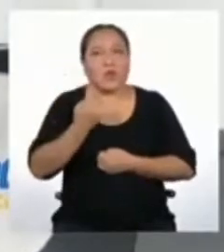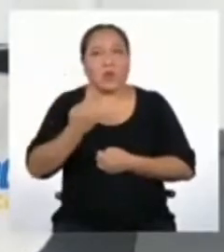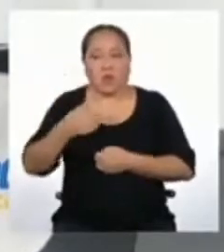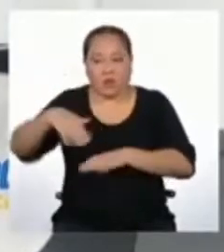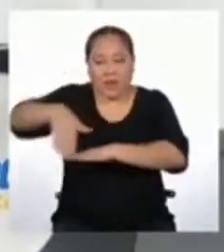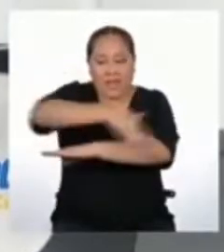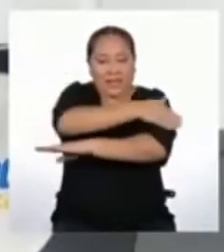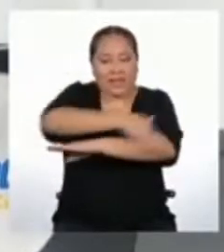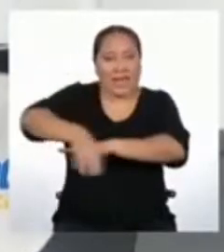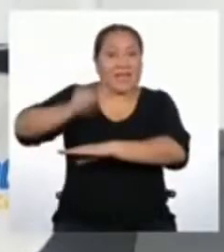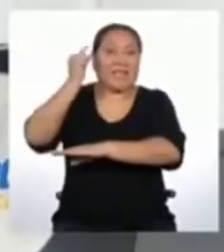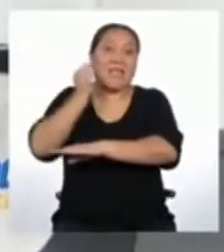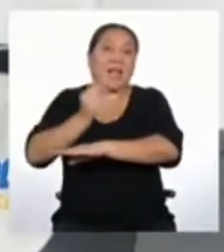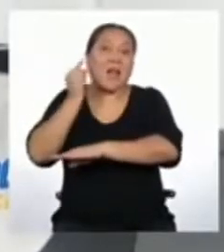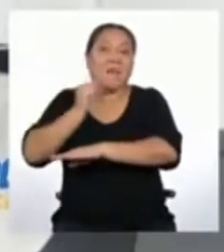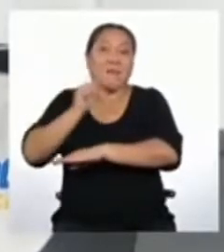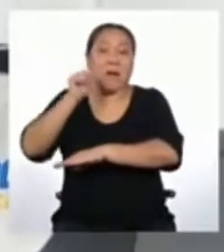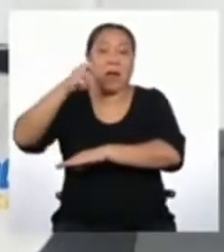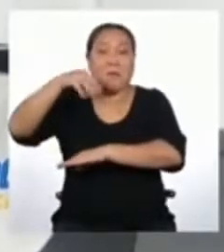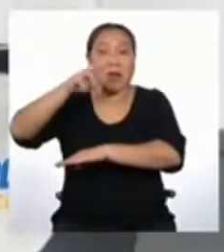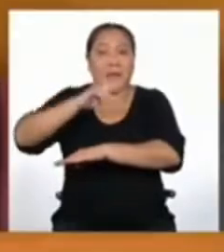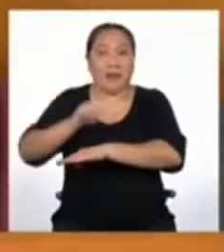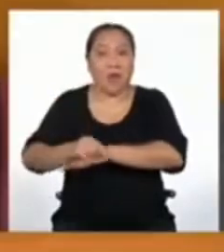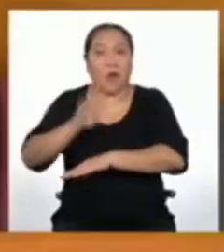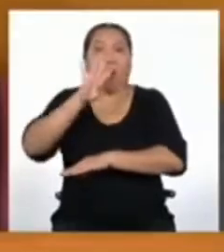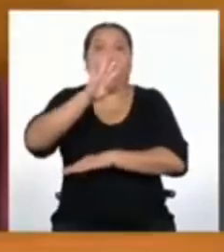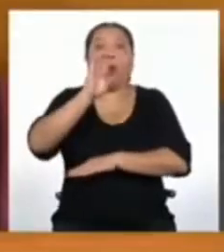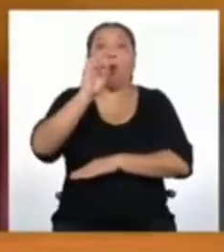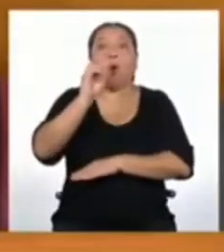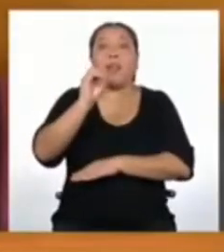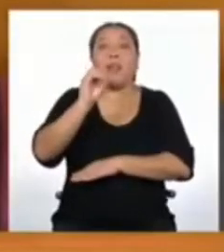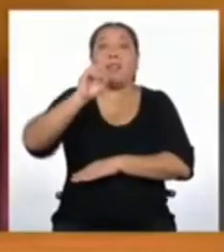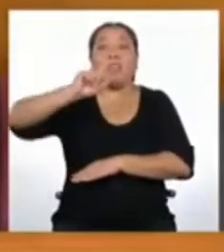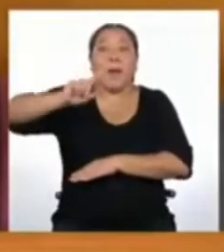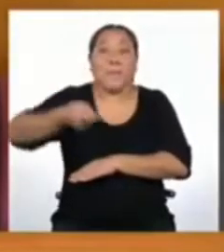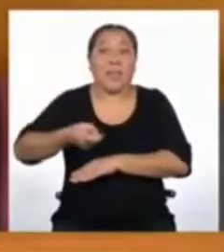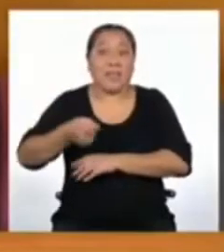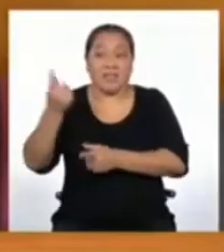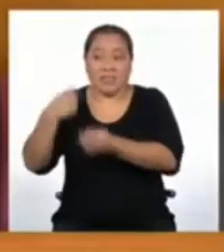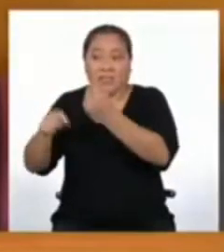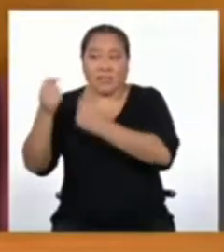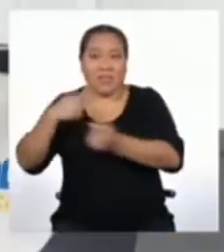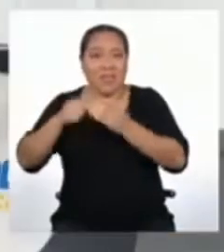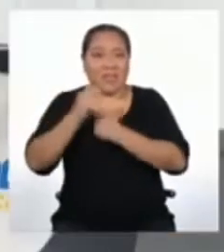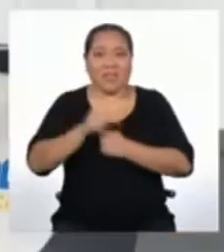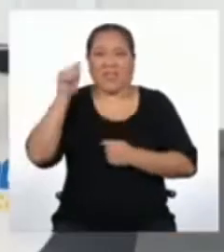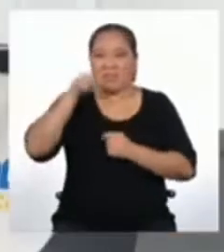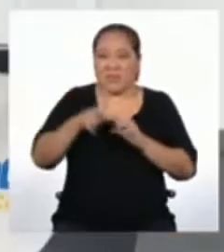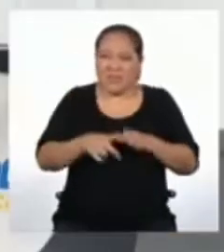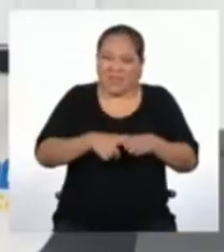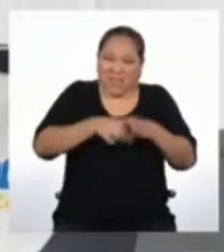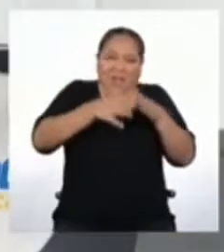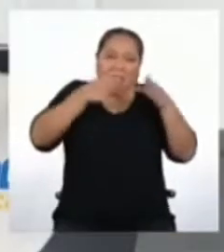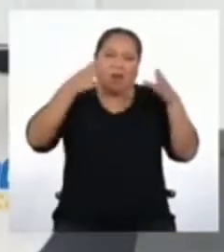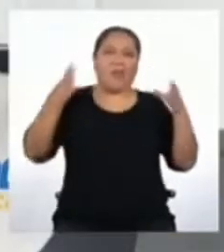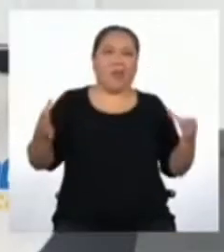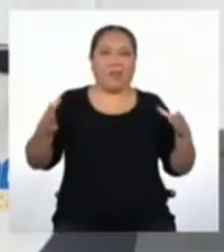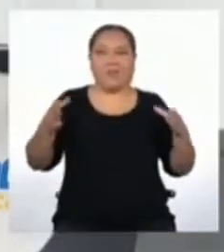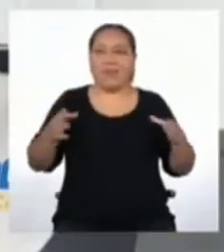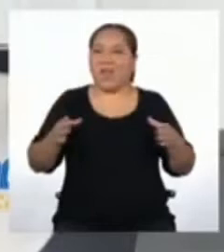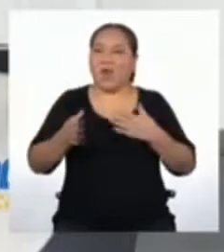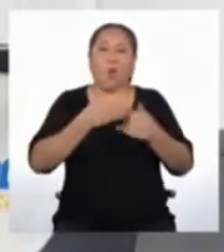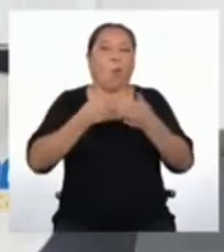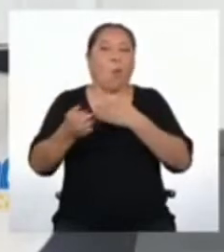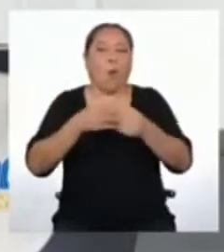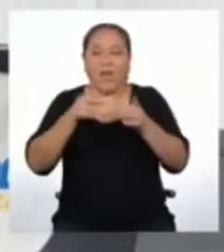calles de Gamarra hay unas 40.000 tiendas de ropa? Más grande que cualquier centro comercial. Y no solo eso, como